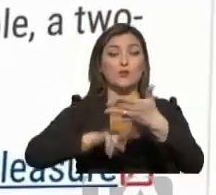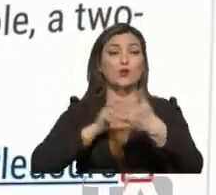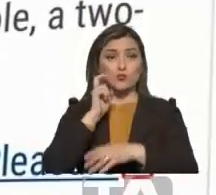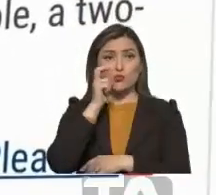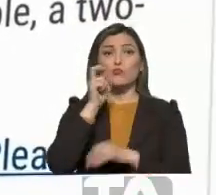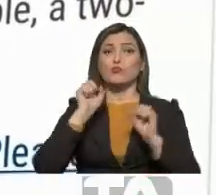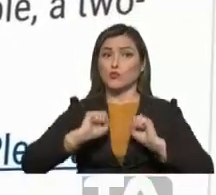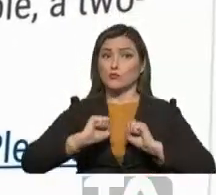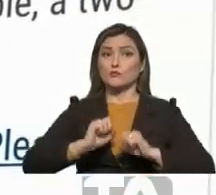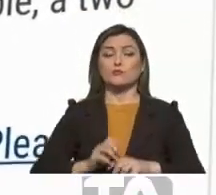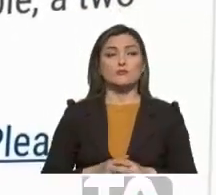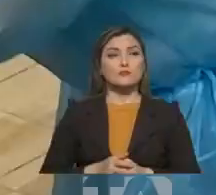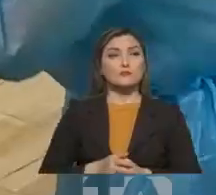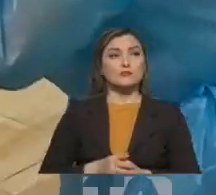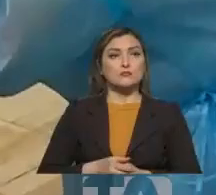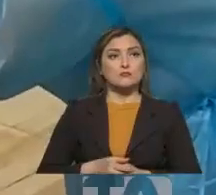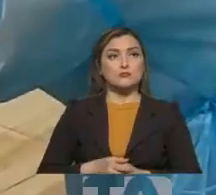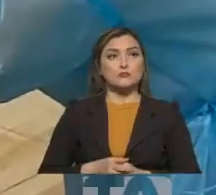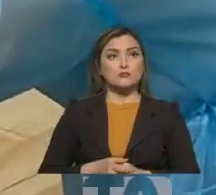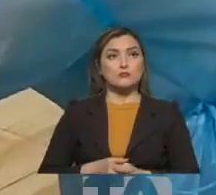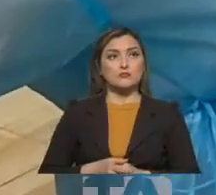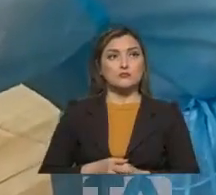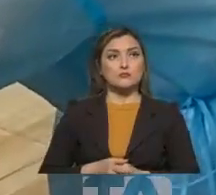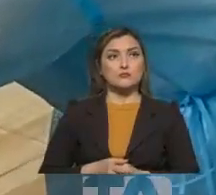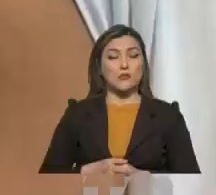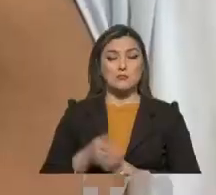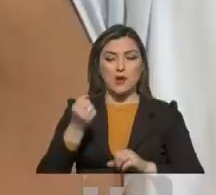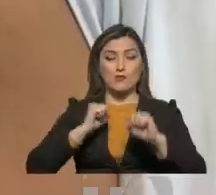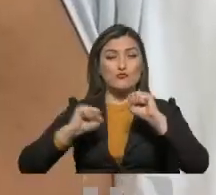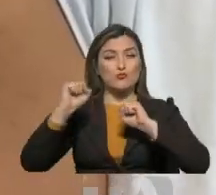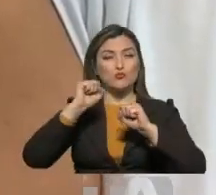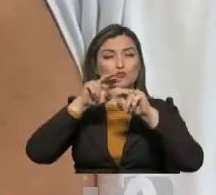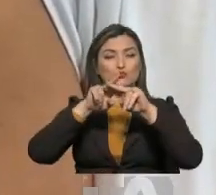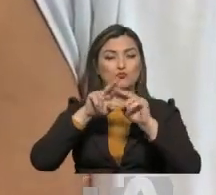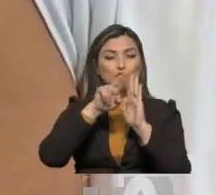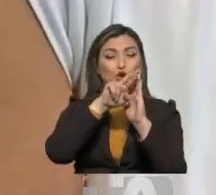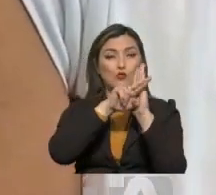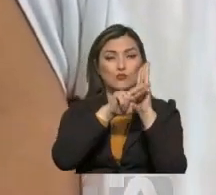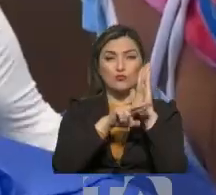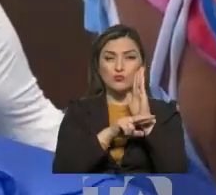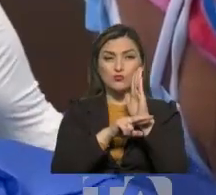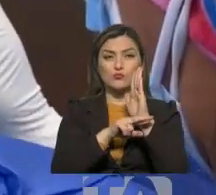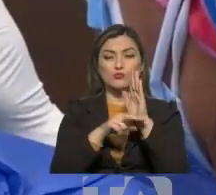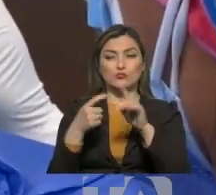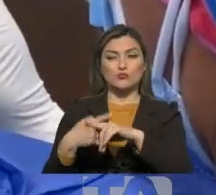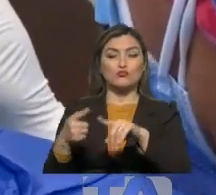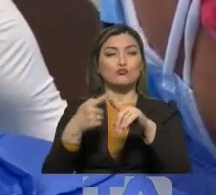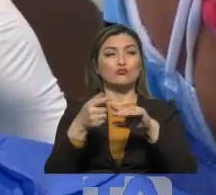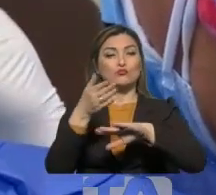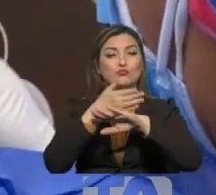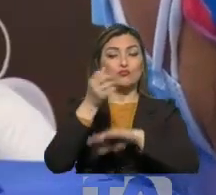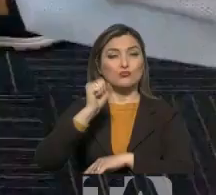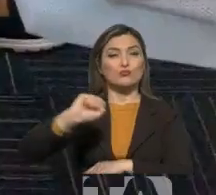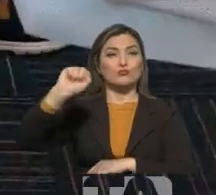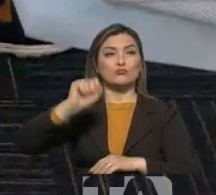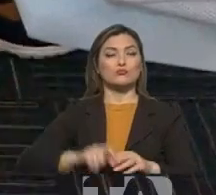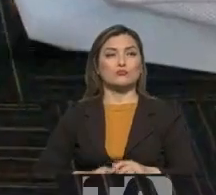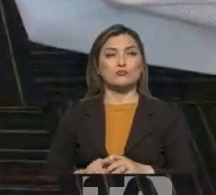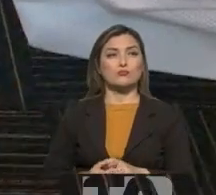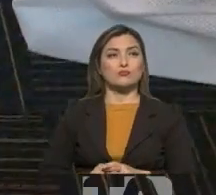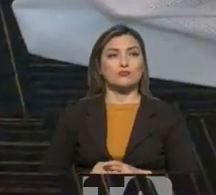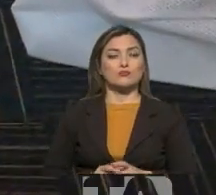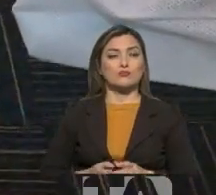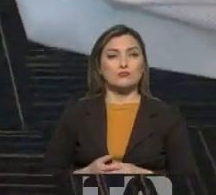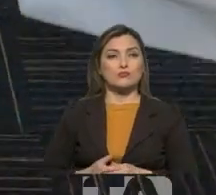turismo y sin embargo se exhorta a los viajeros a revisar los reglamentos de cada estado antes de viajar en